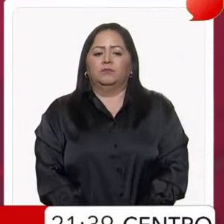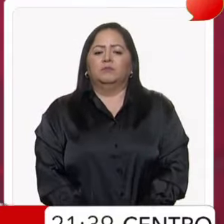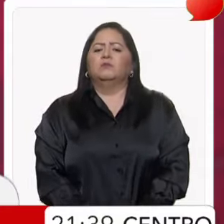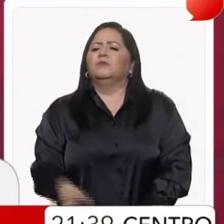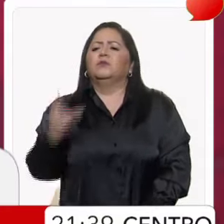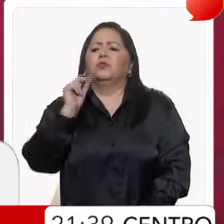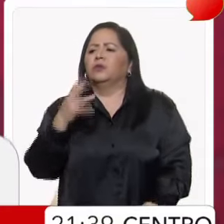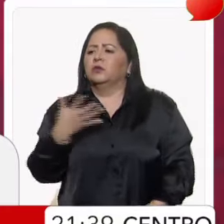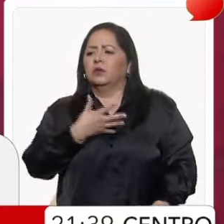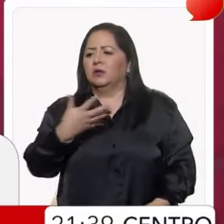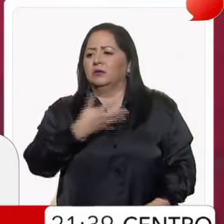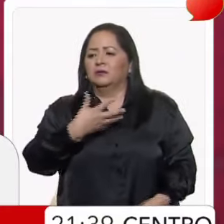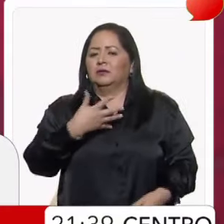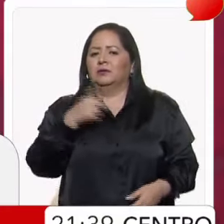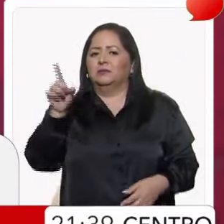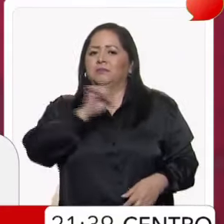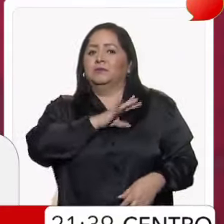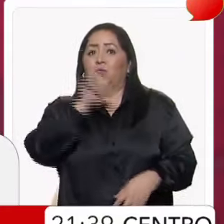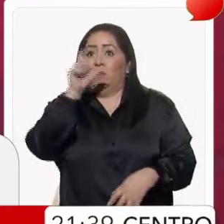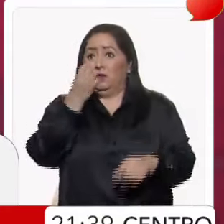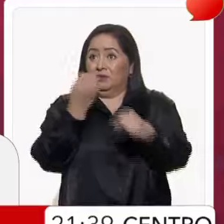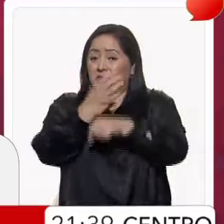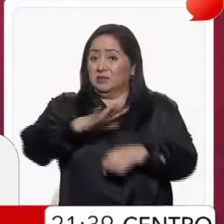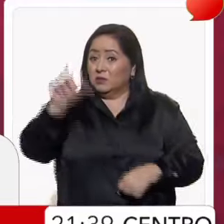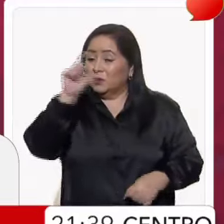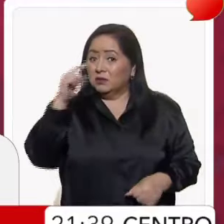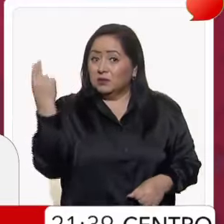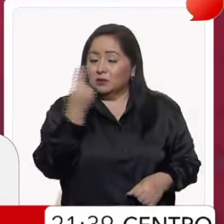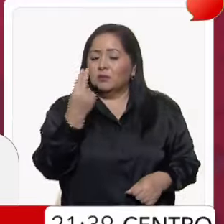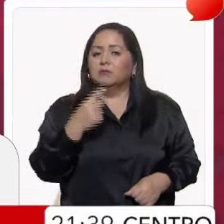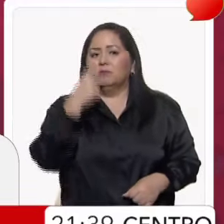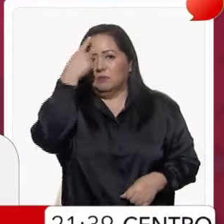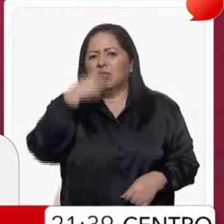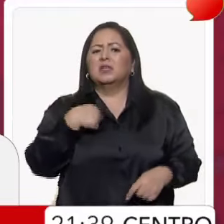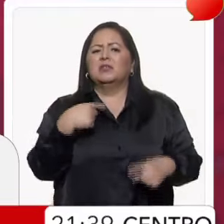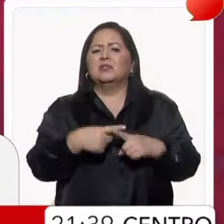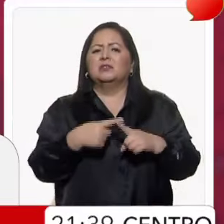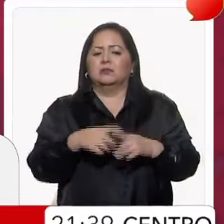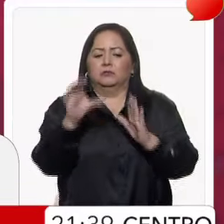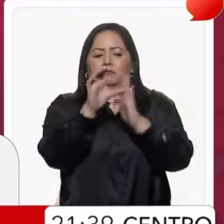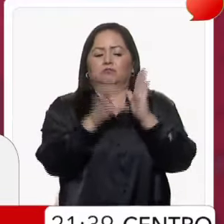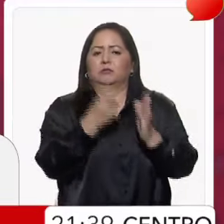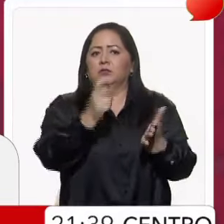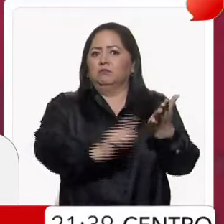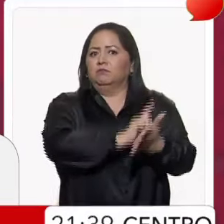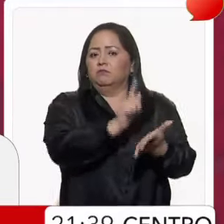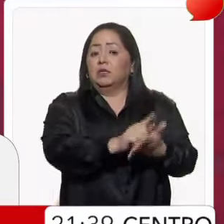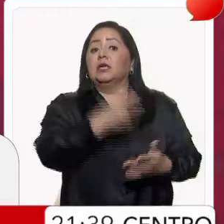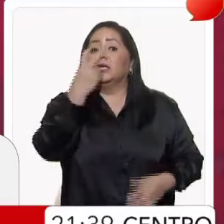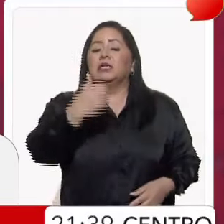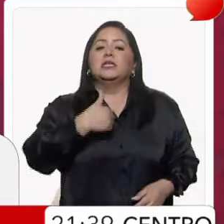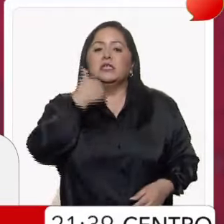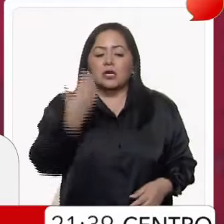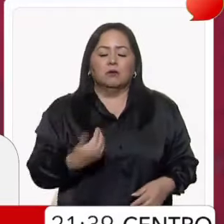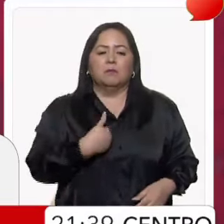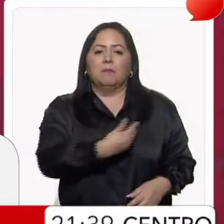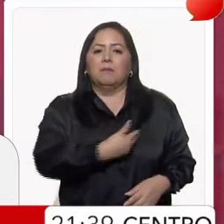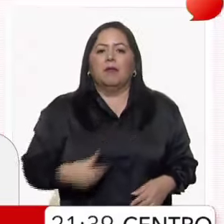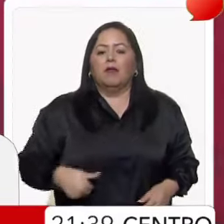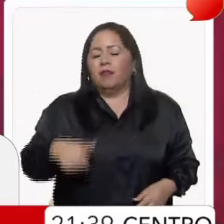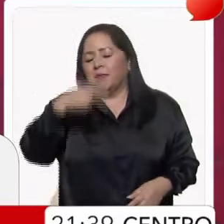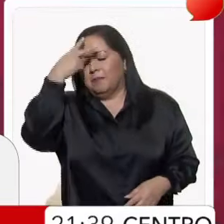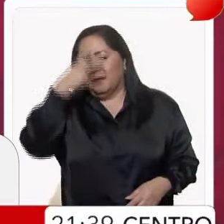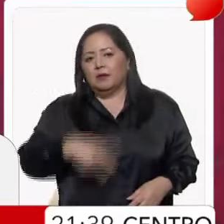miedo de aplicar la fuerza del Estado cuando sea necesaria. Para eso me la va a conferir la Constitución y para eso quiero ser presidenta de